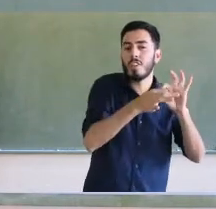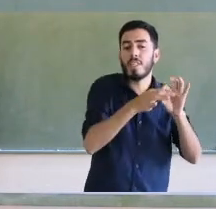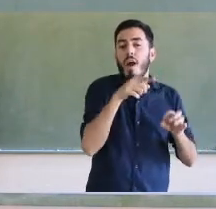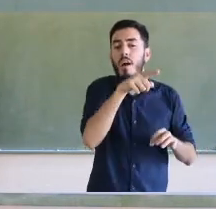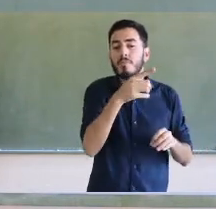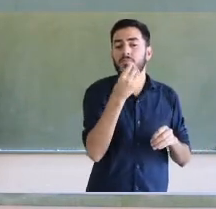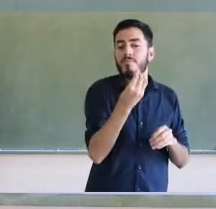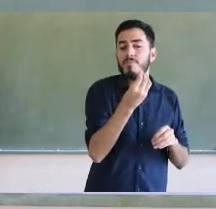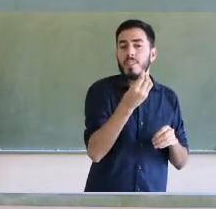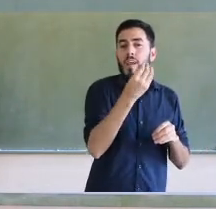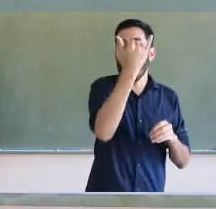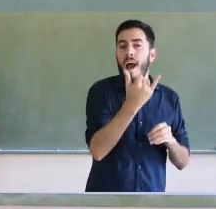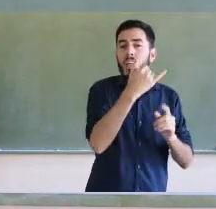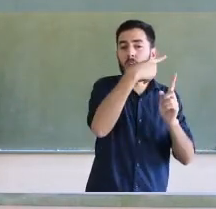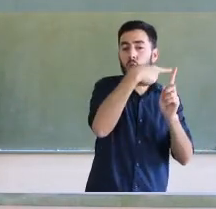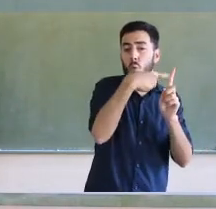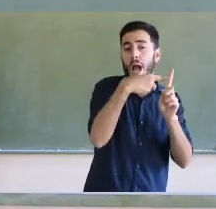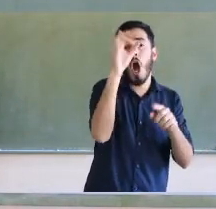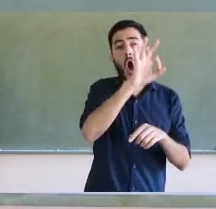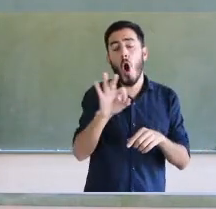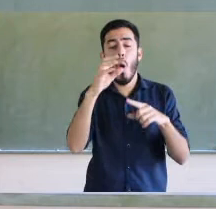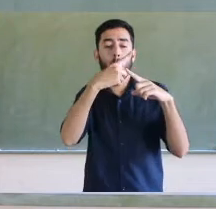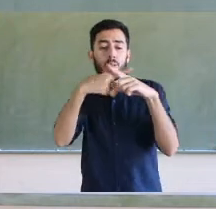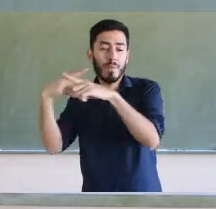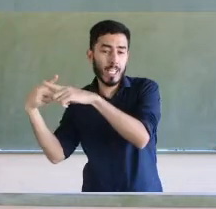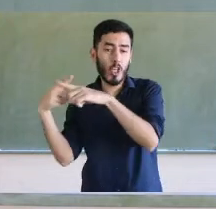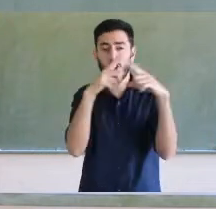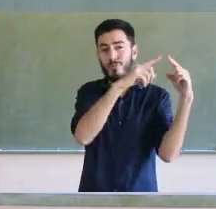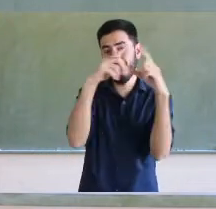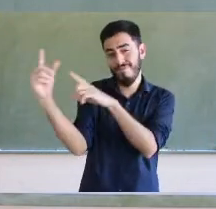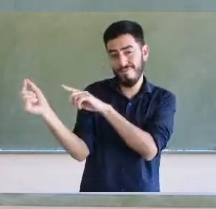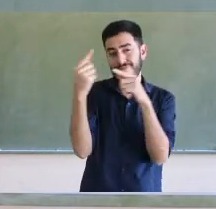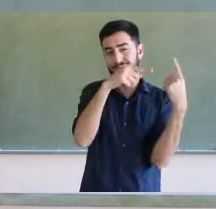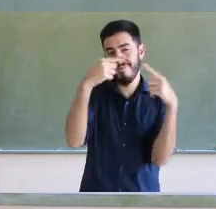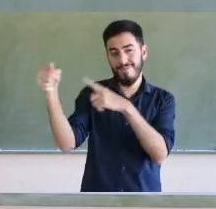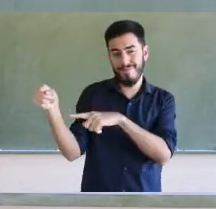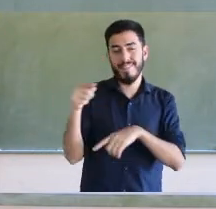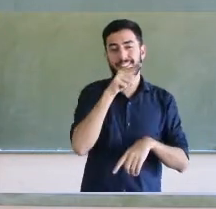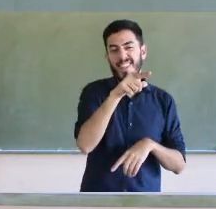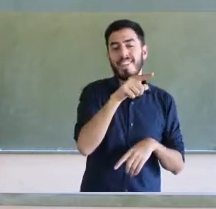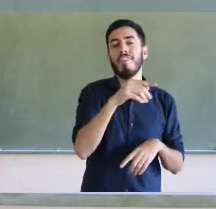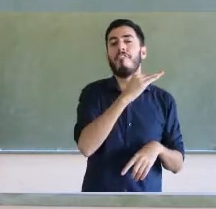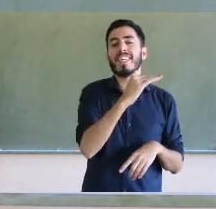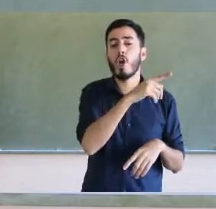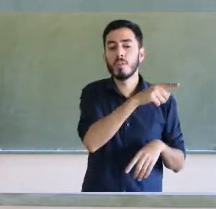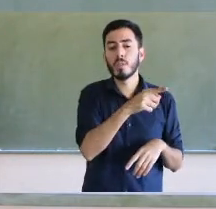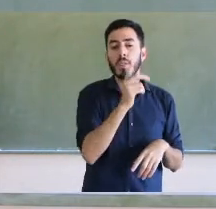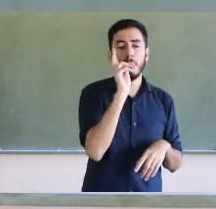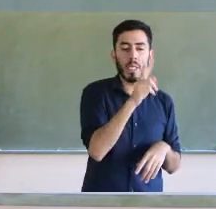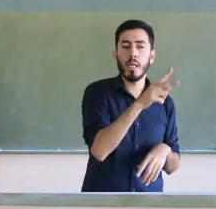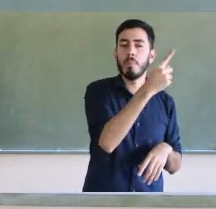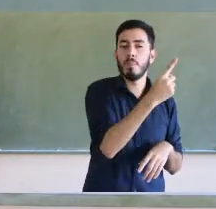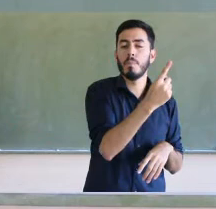asociativa? Ahora tenemos la suma o la multiplicación de diferentes números, en este caso fracciones. Y fíjense que en el primer